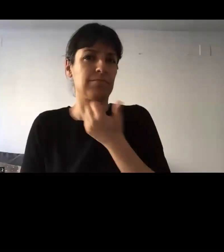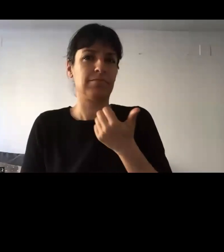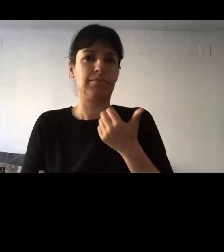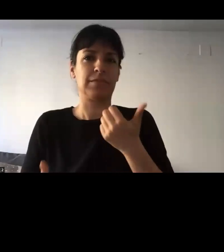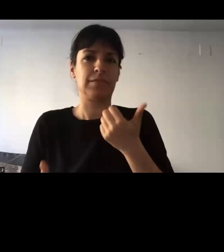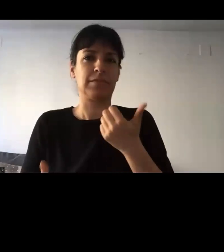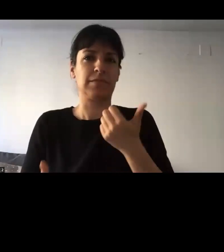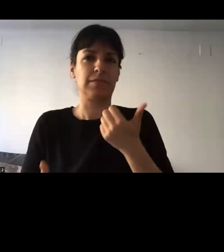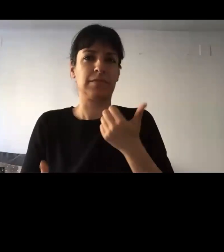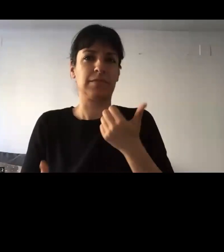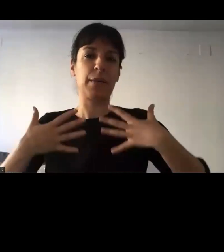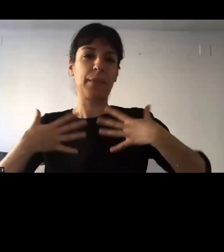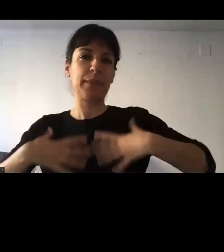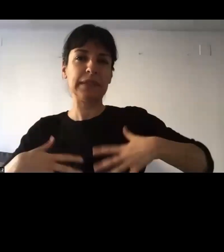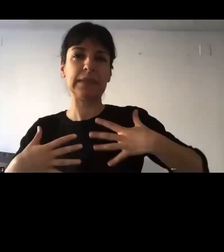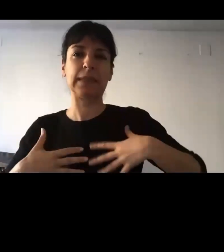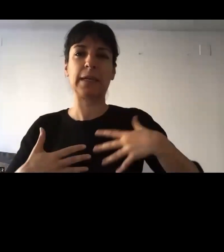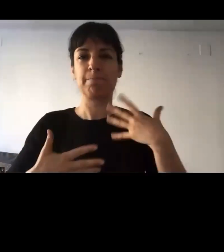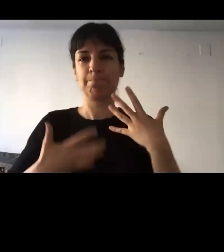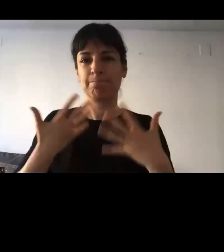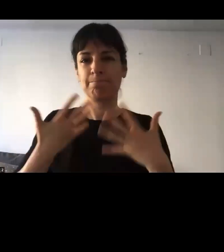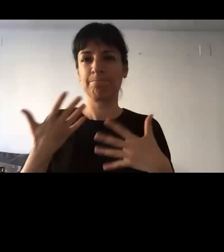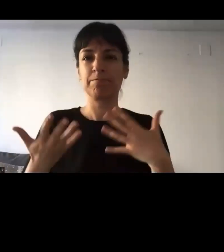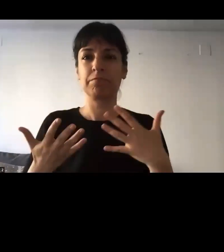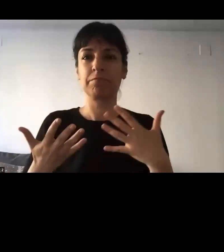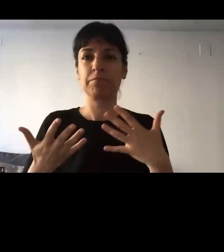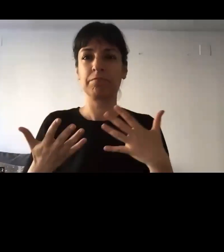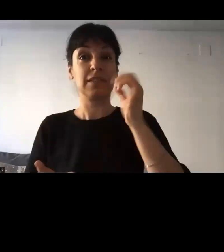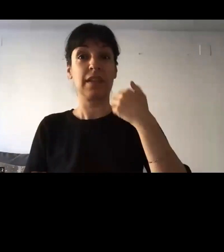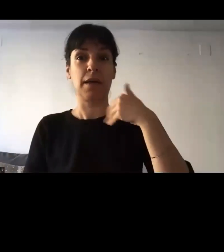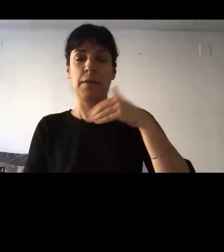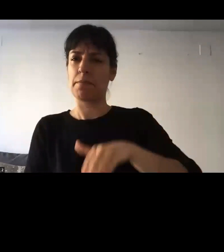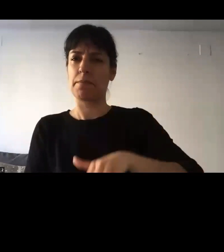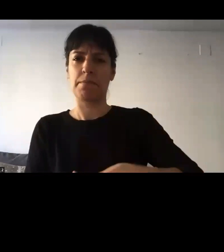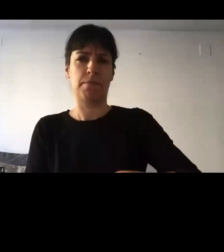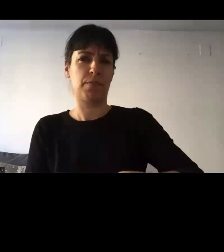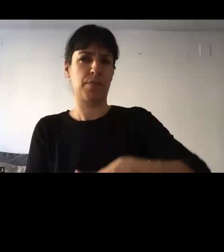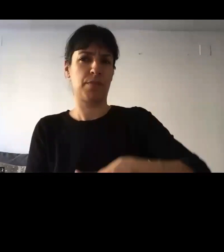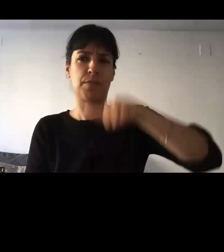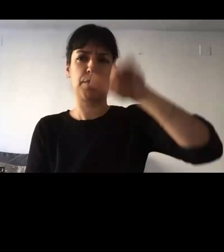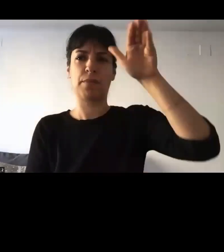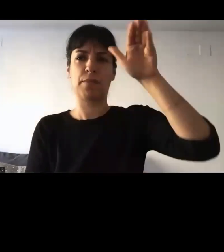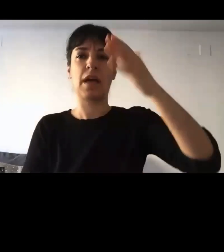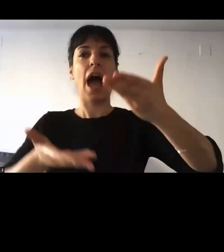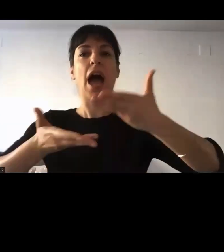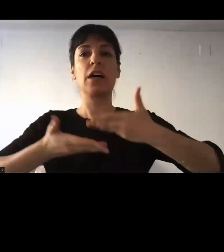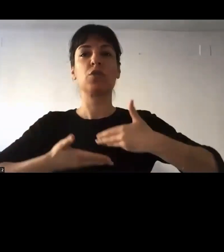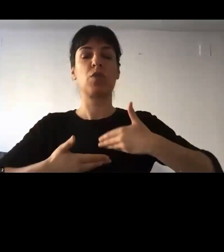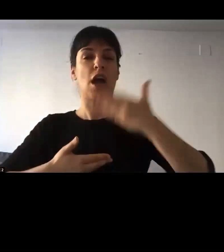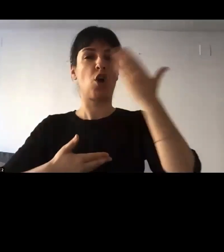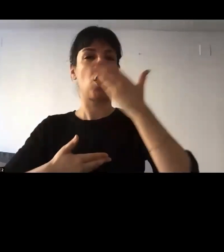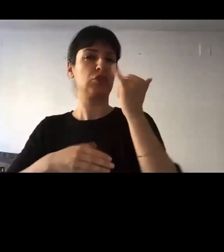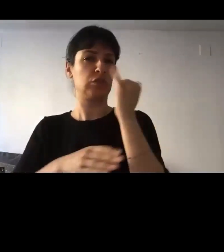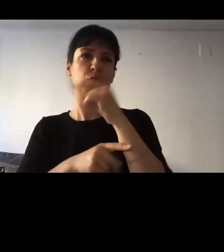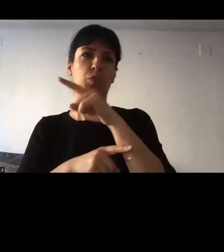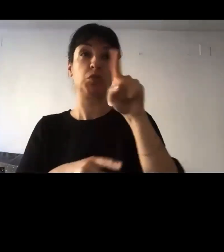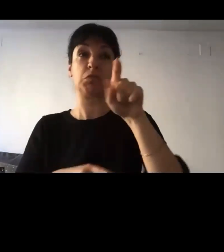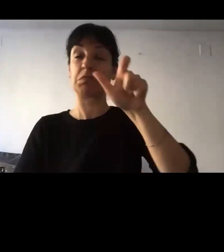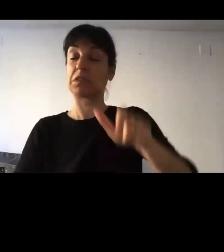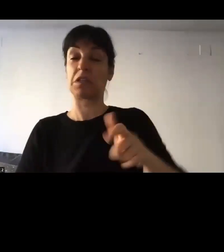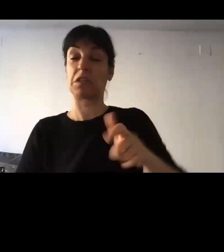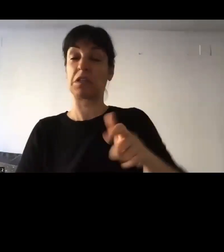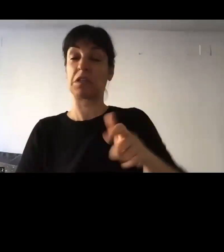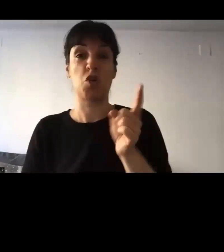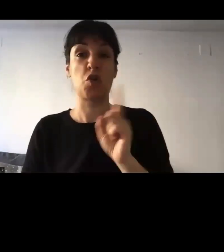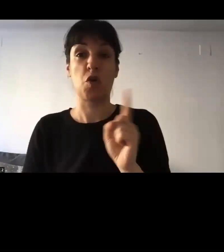yo desde pequeño he recibido asistencia de desconocidos en centros educativos, pero siempre cada vez que te encuentras a una persona